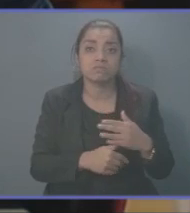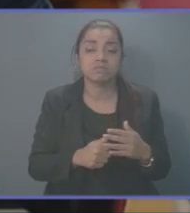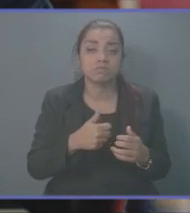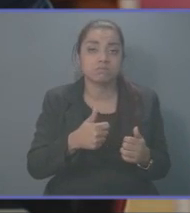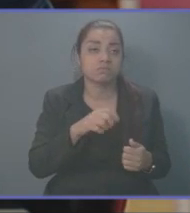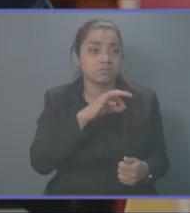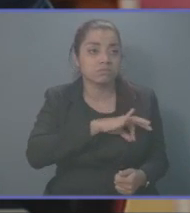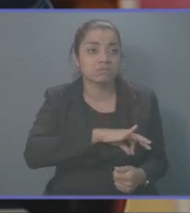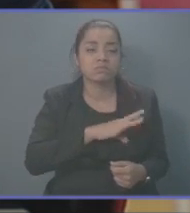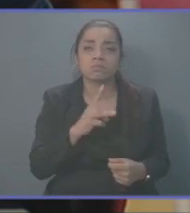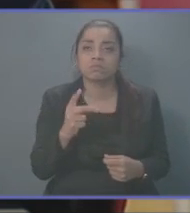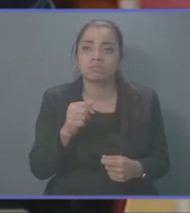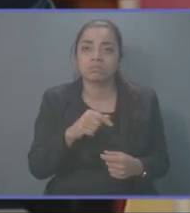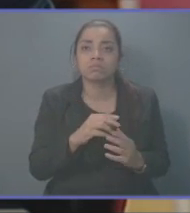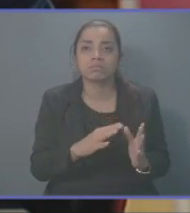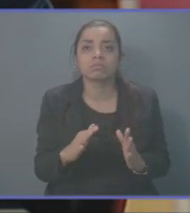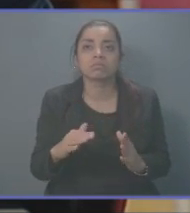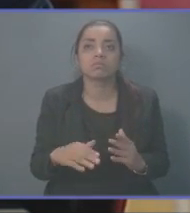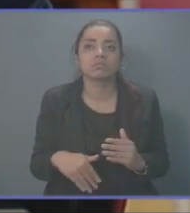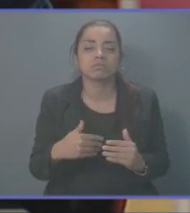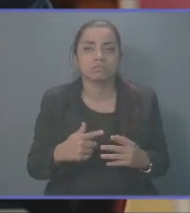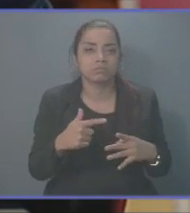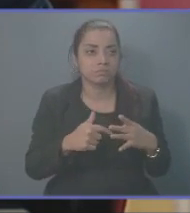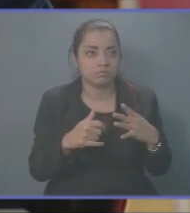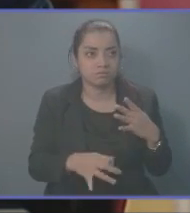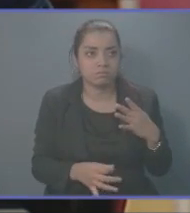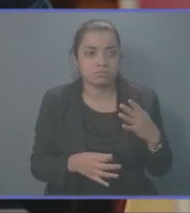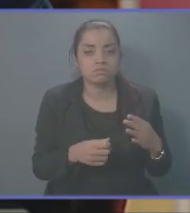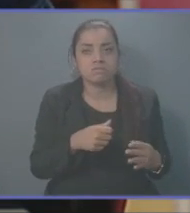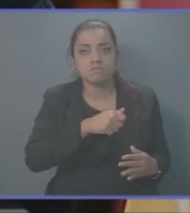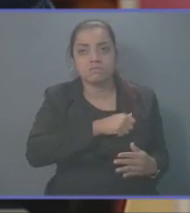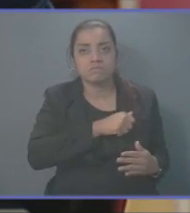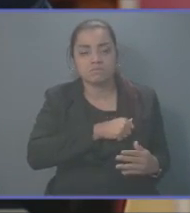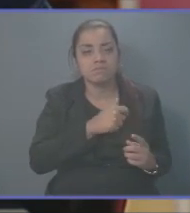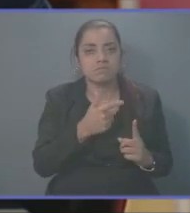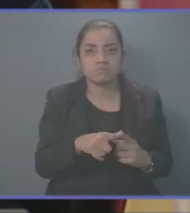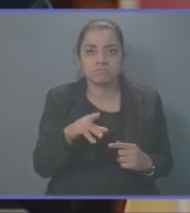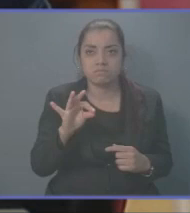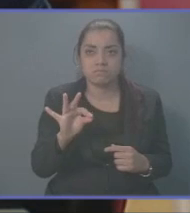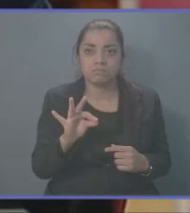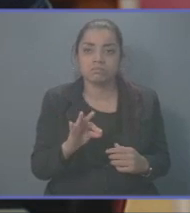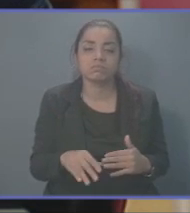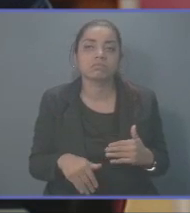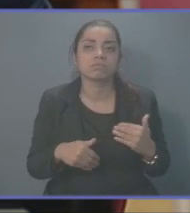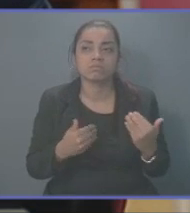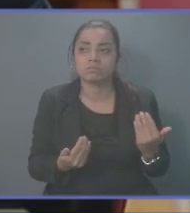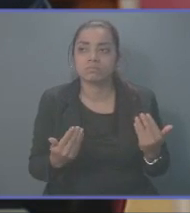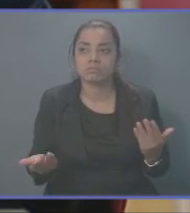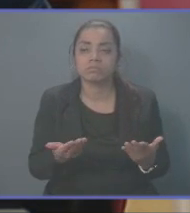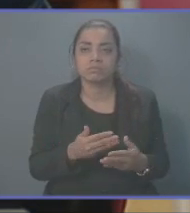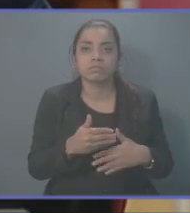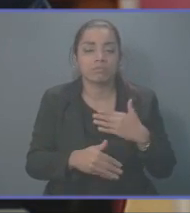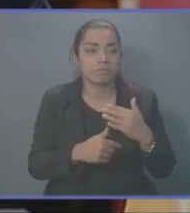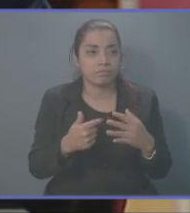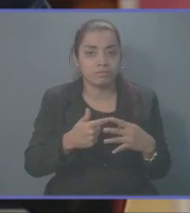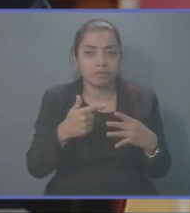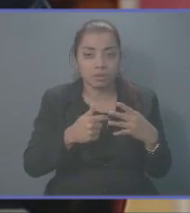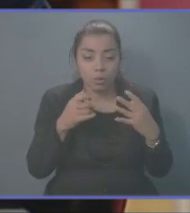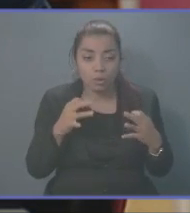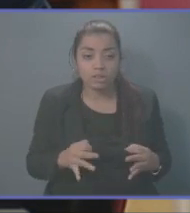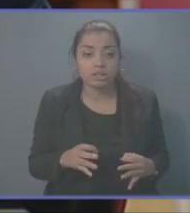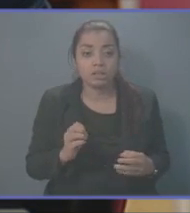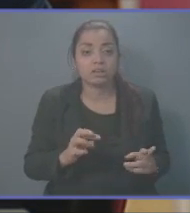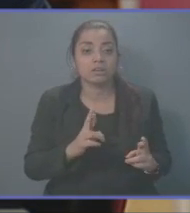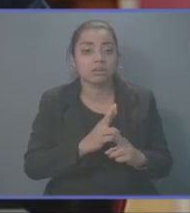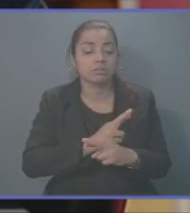en una cuantía superior a la que legalmente correspondía. F. Que habiendo presentado declaraciones originales o